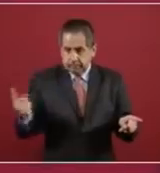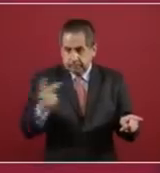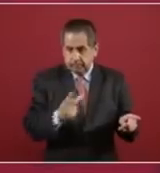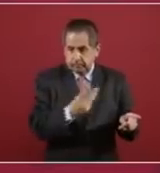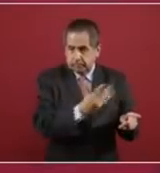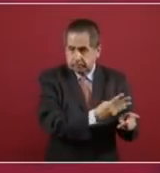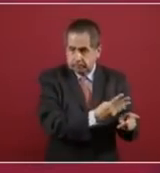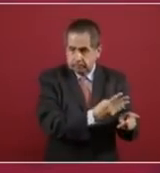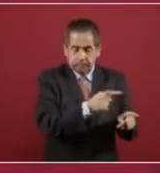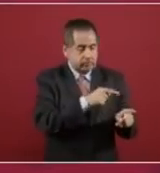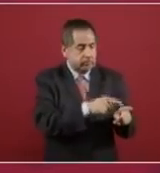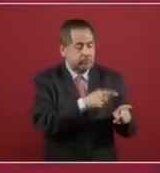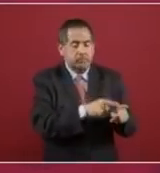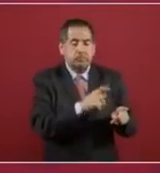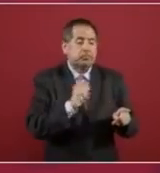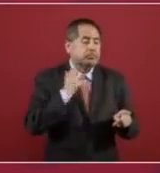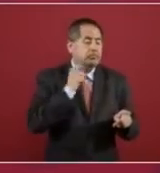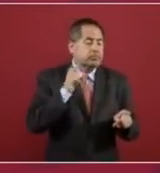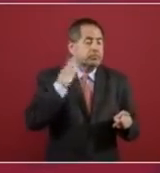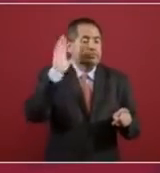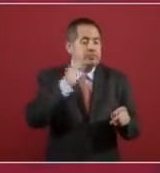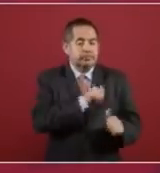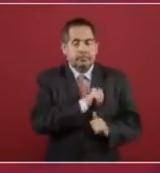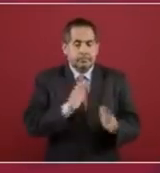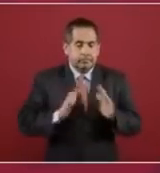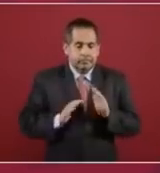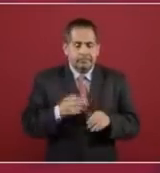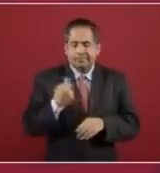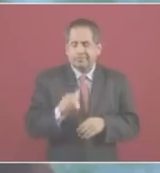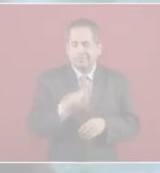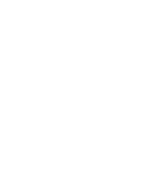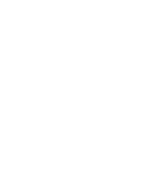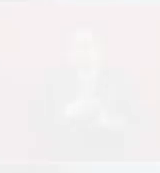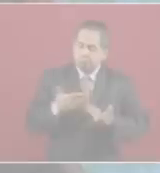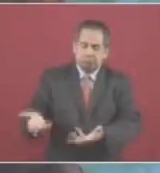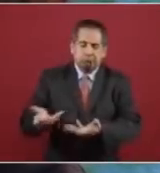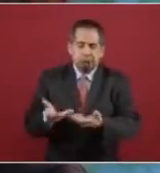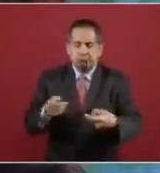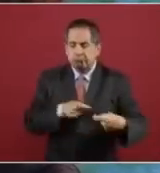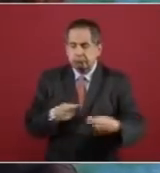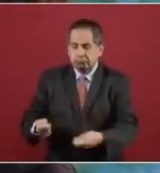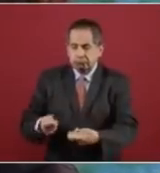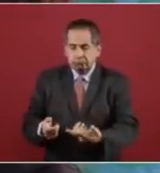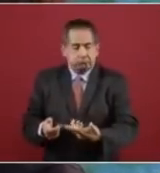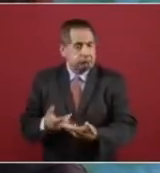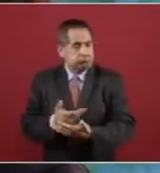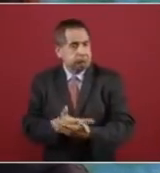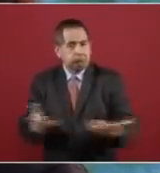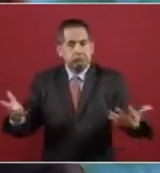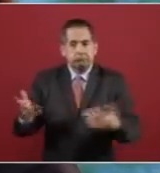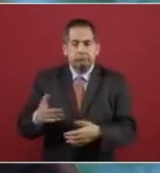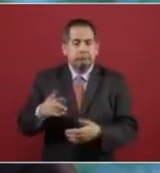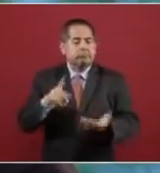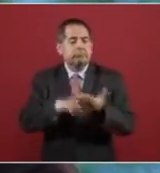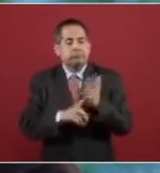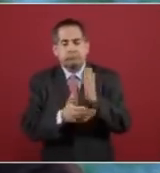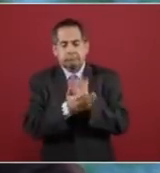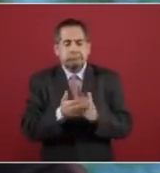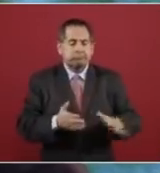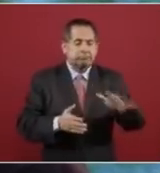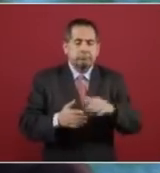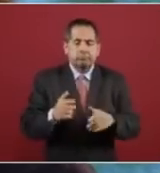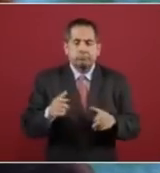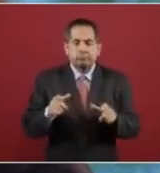campo militar F1, que está en la parte alta de Constituyentes, donde una parte va a ser espacio para la Guardia